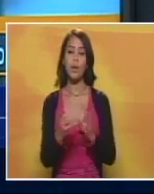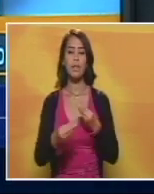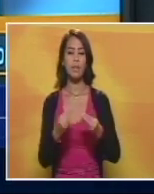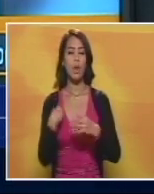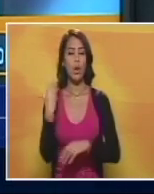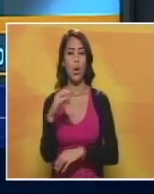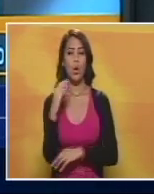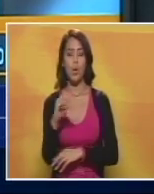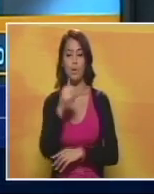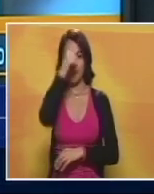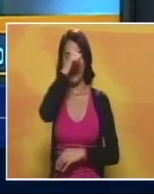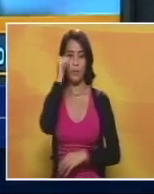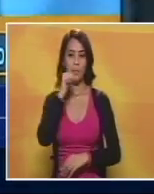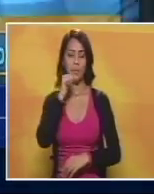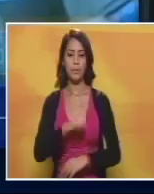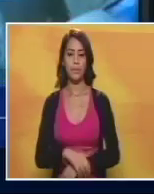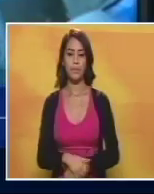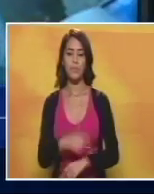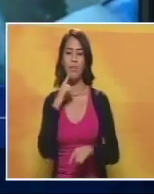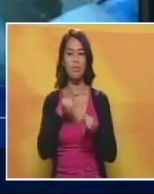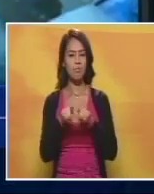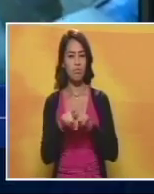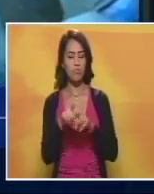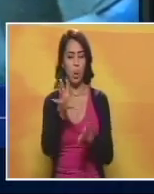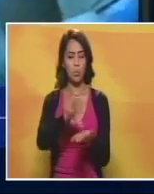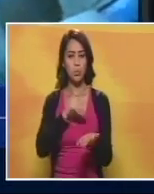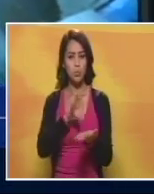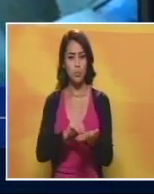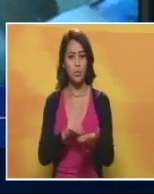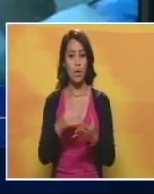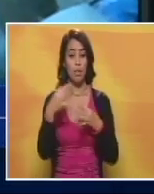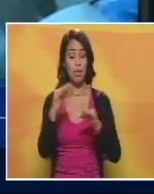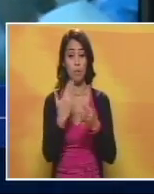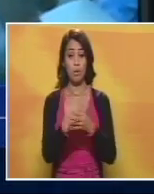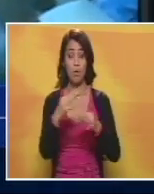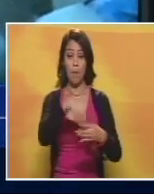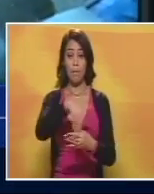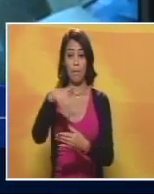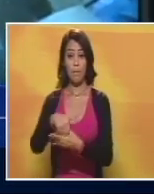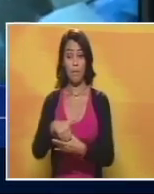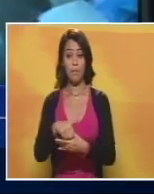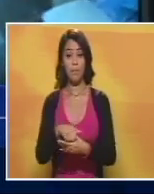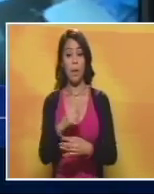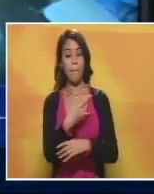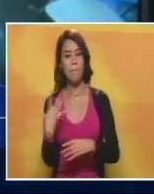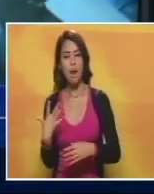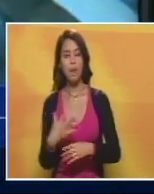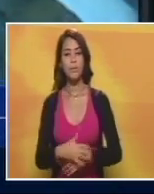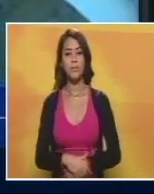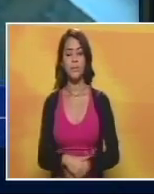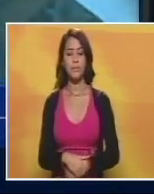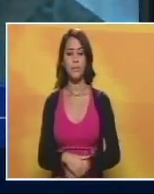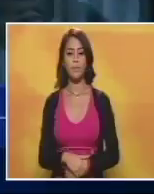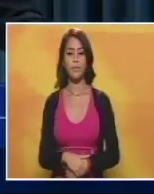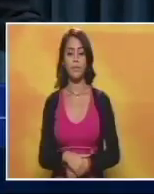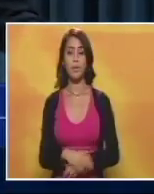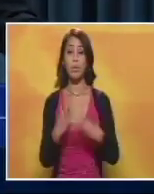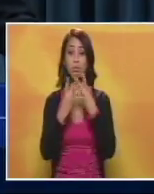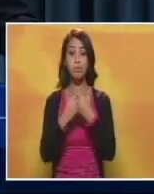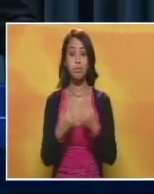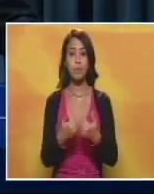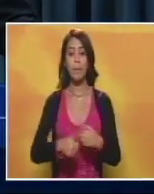candidato. No sé a qué, porque lo que hay en mayo no son elecciones. Y la alternativa